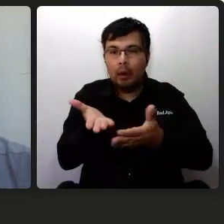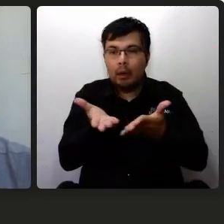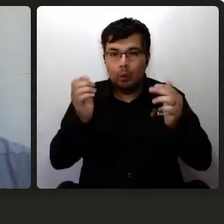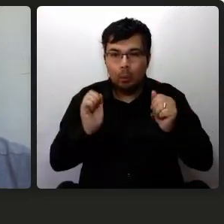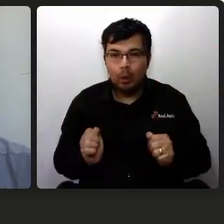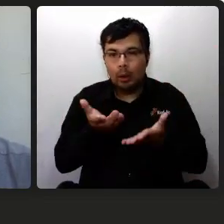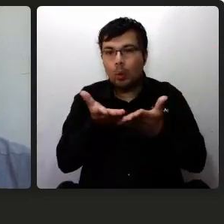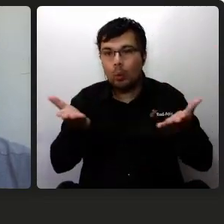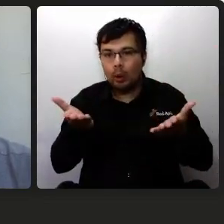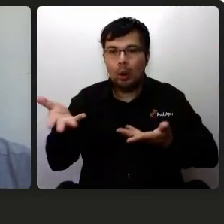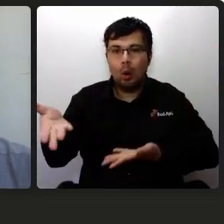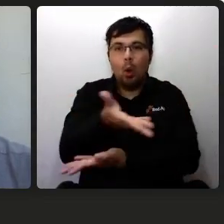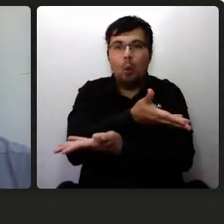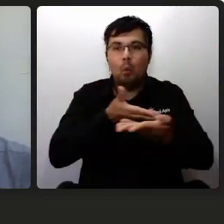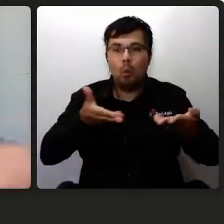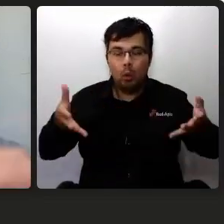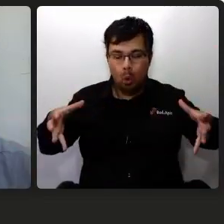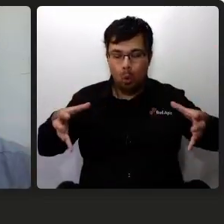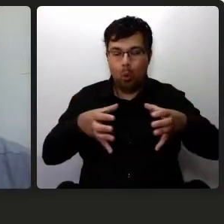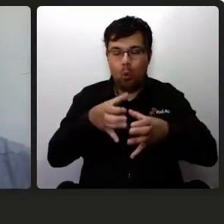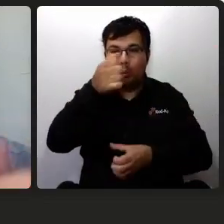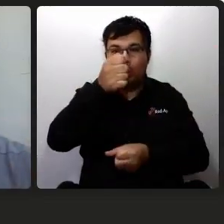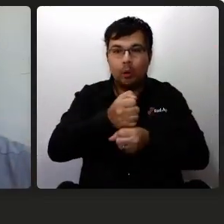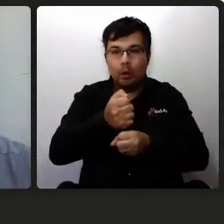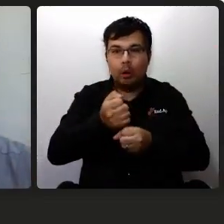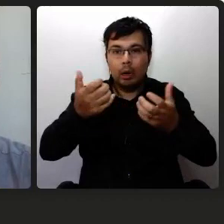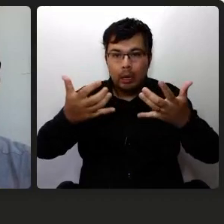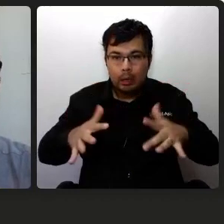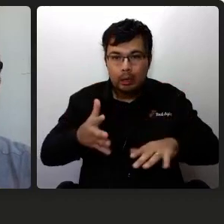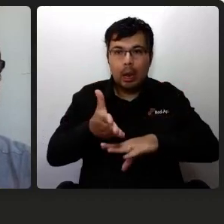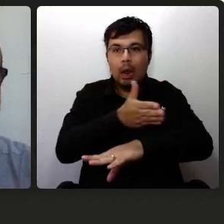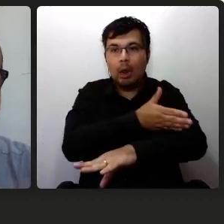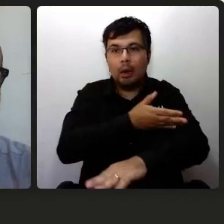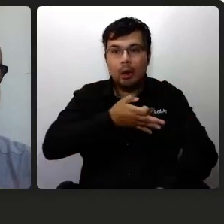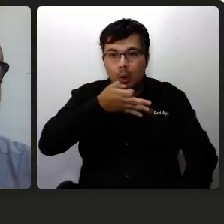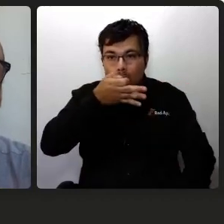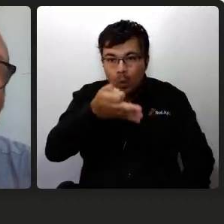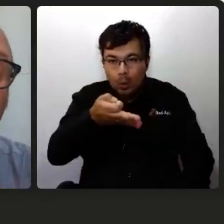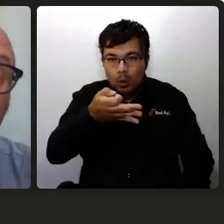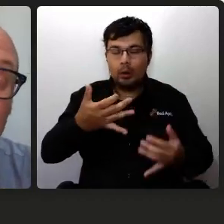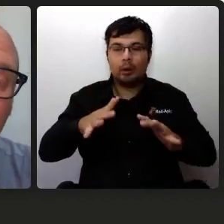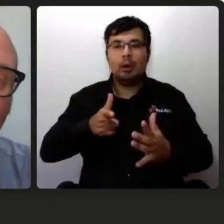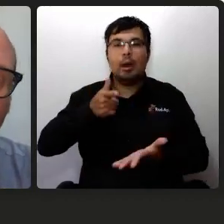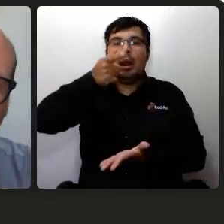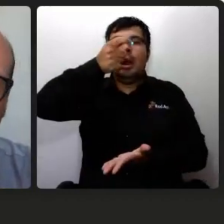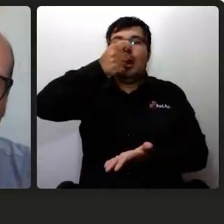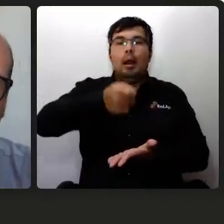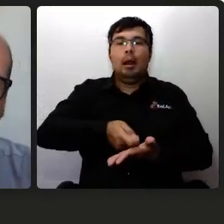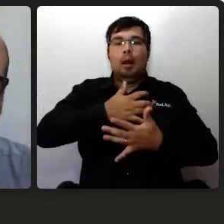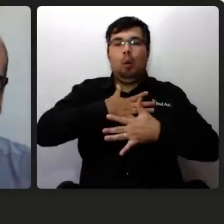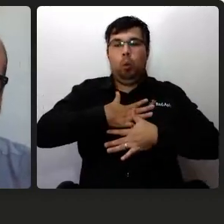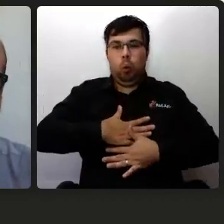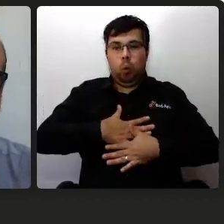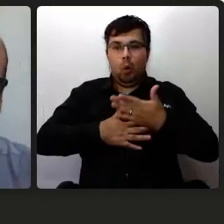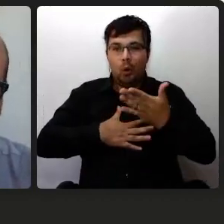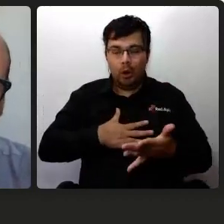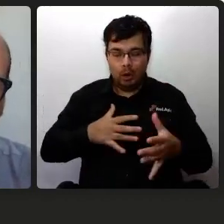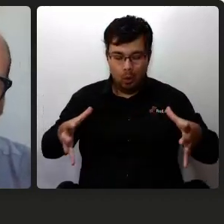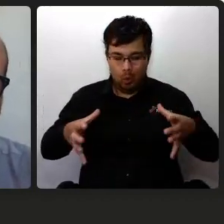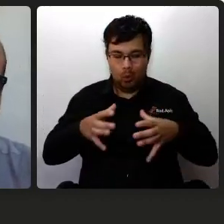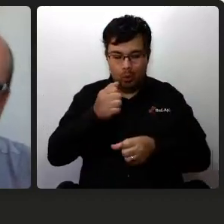ideal, compartir con vuestros equipos de trabajos. Y ya, como les dije al comienzo, nos damos por pagado. Es que si además con ese equipo de trabajo